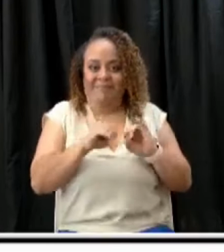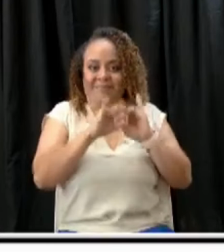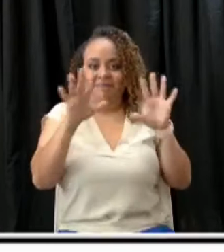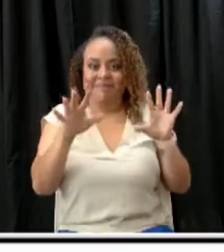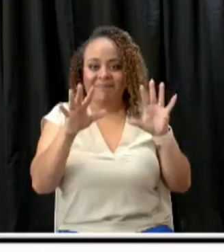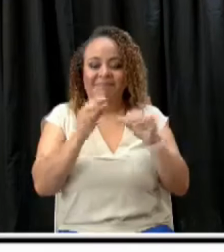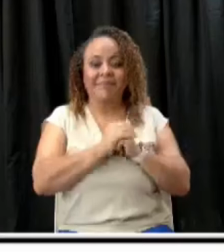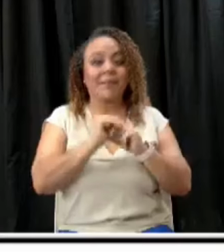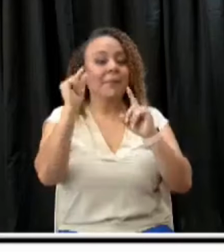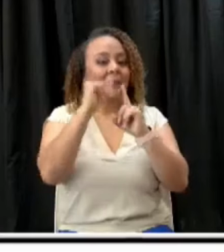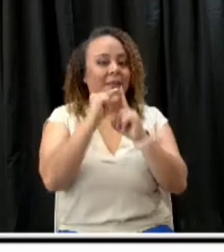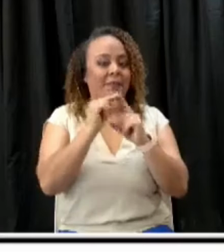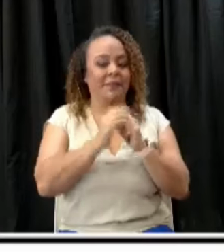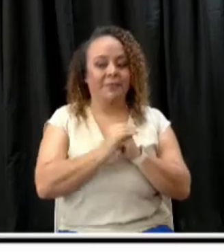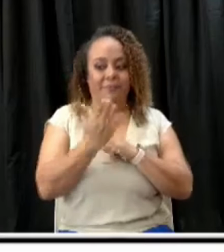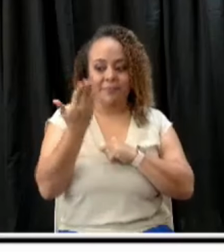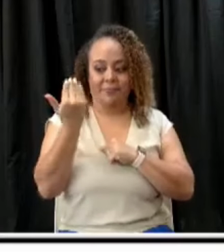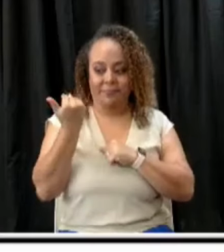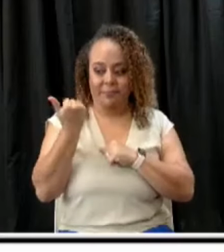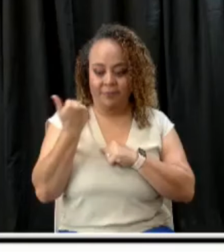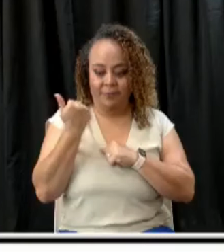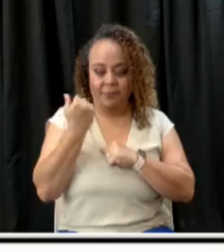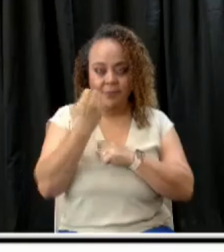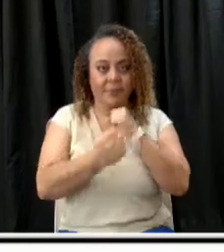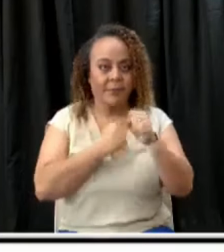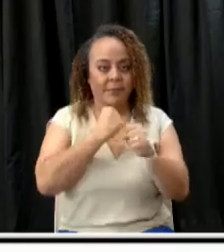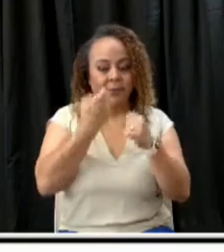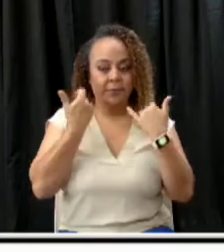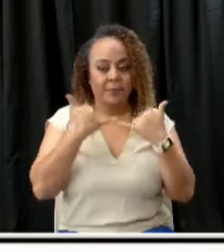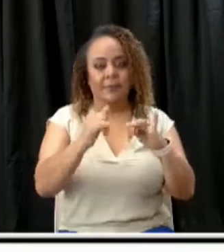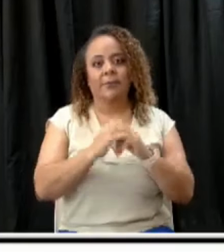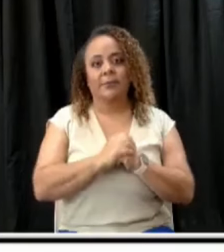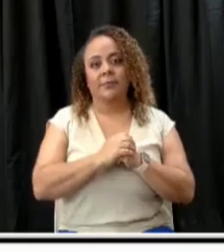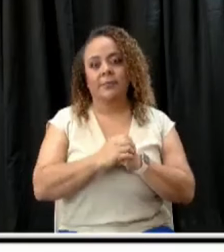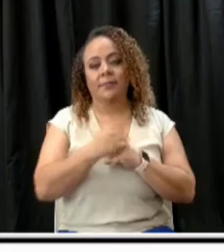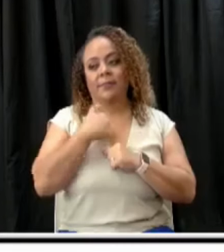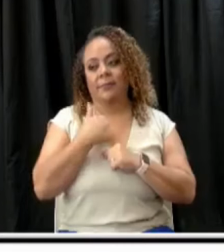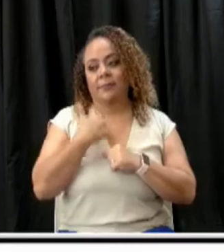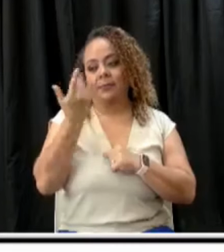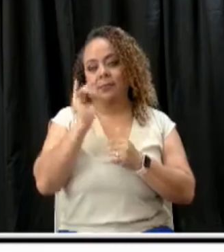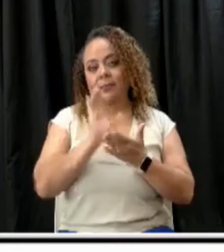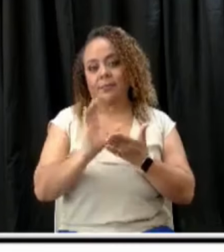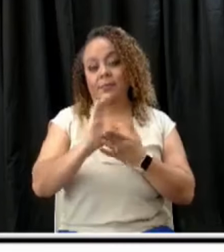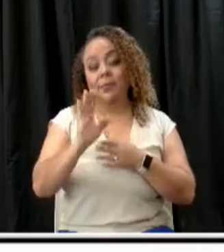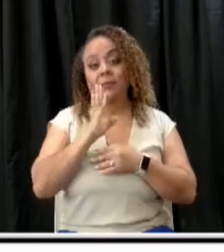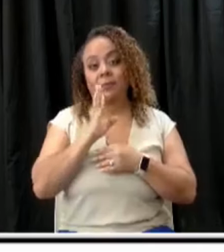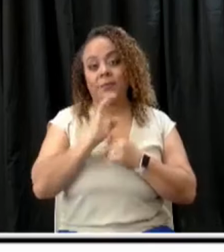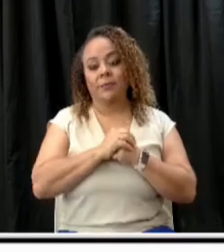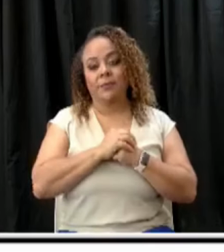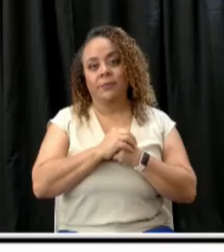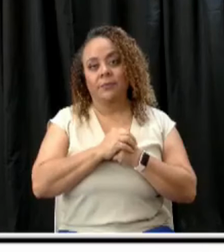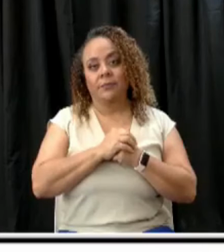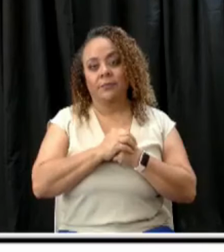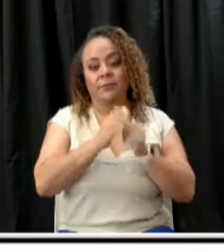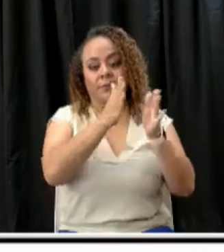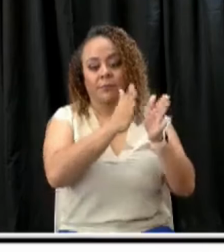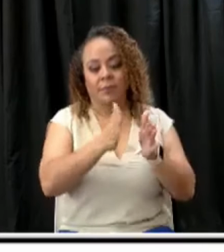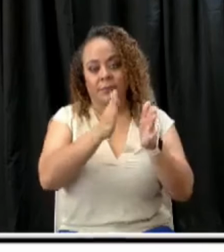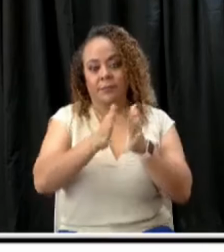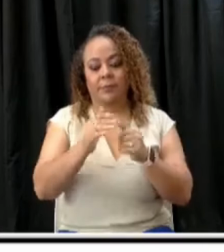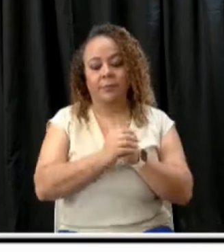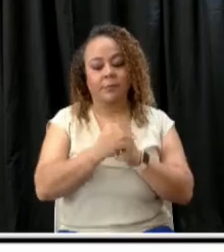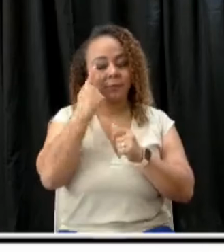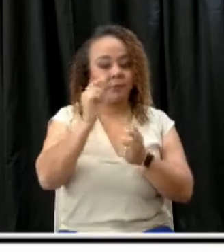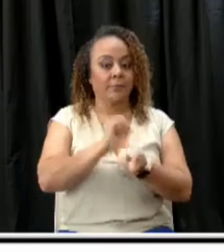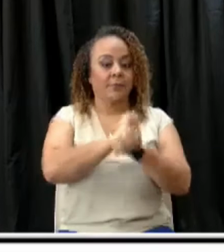los conceptos. Hace algunos años, por ejemplo, todavía cuando yo estaba en el colegio, se hablaba de la preparación ante